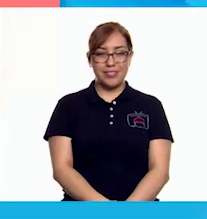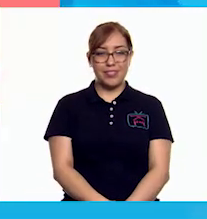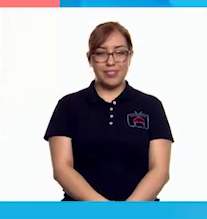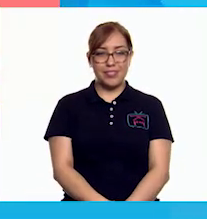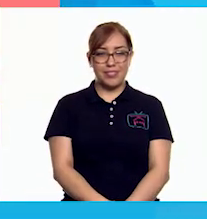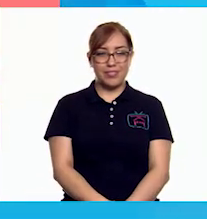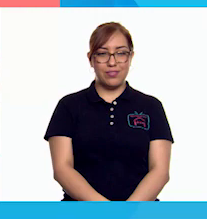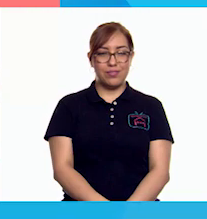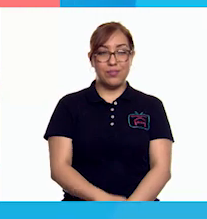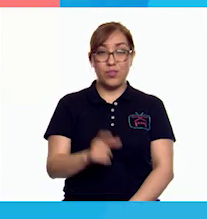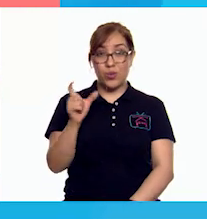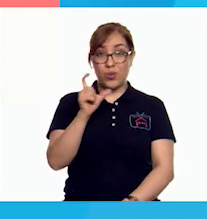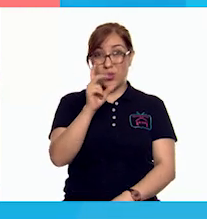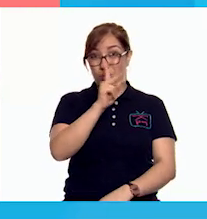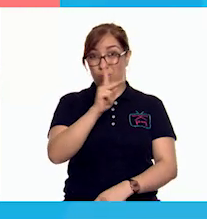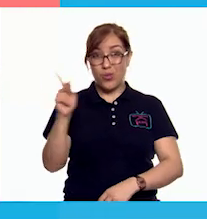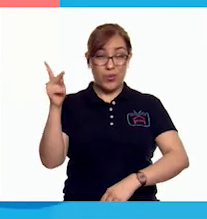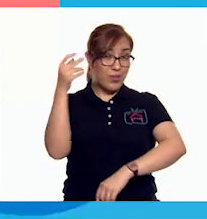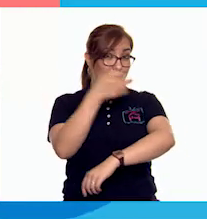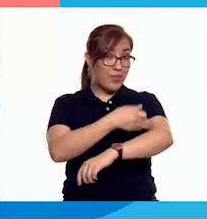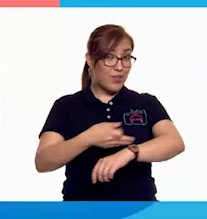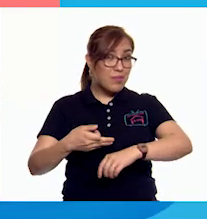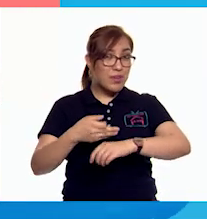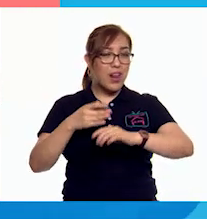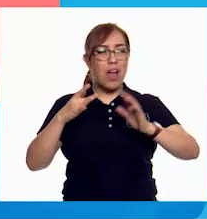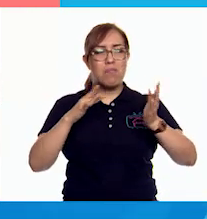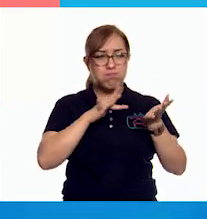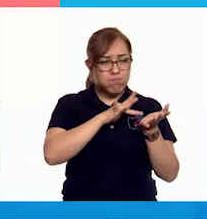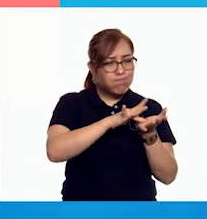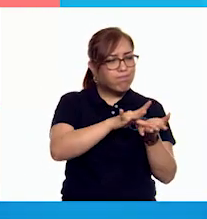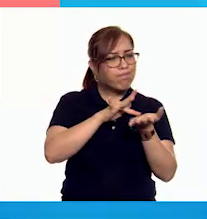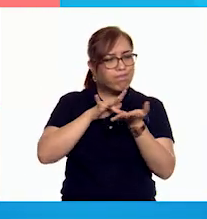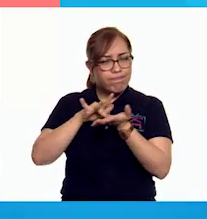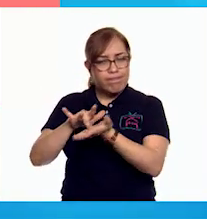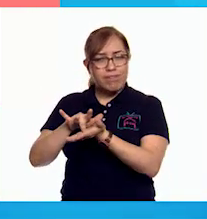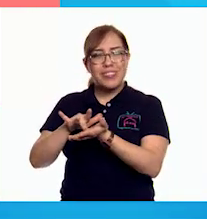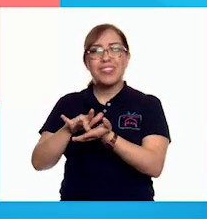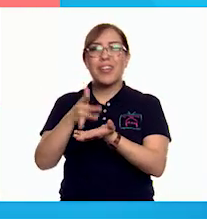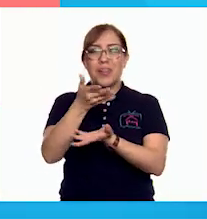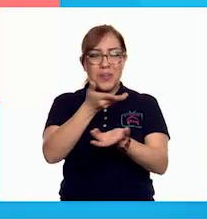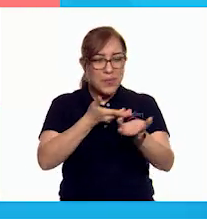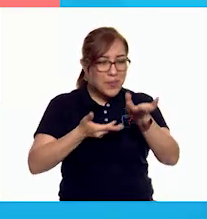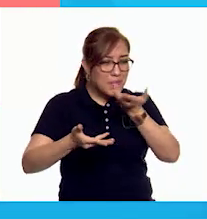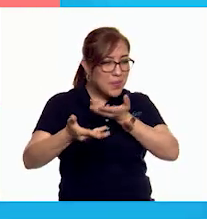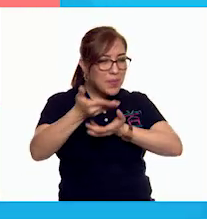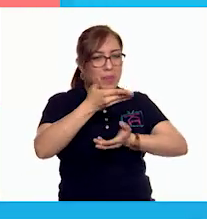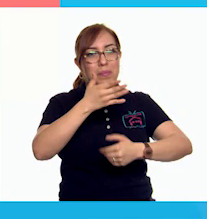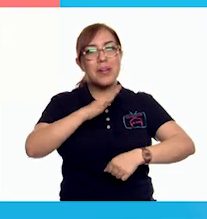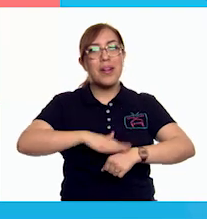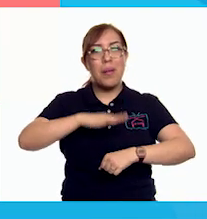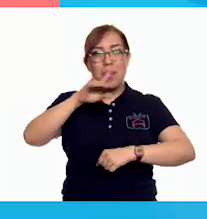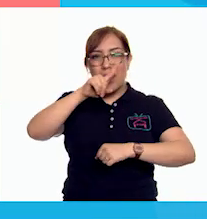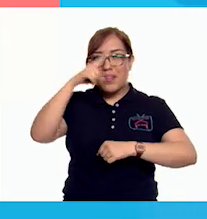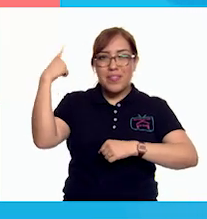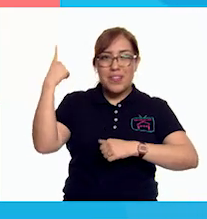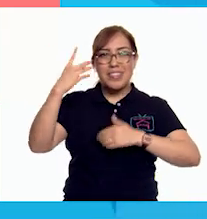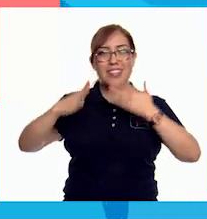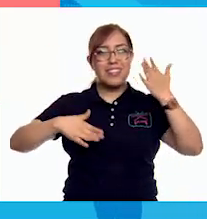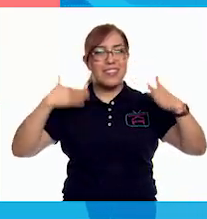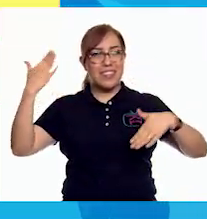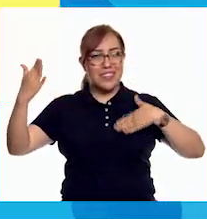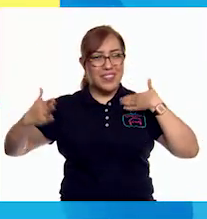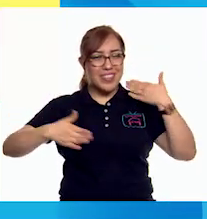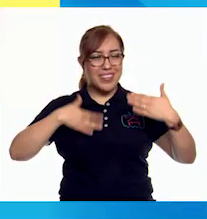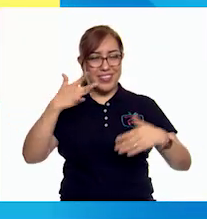Cuando todos cooperan en tu familia y se apoyan unos con otros, todo se vuelve más fácil y divertido y la convivencia mejora, ¿no